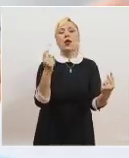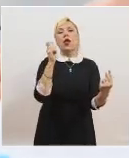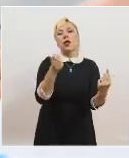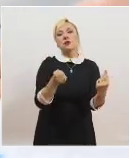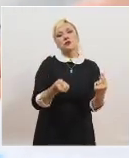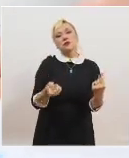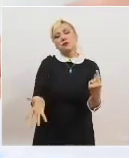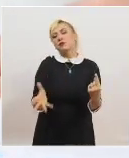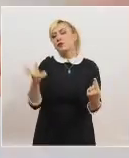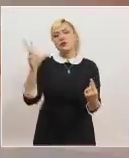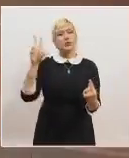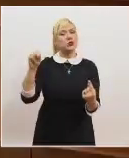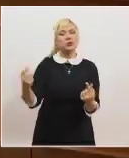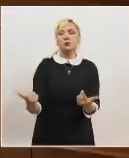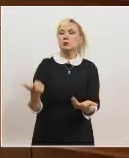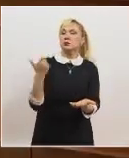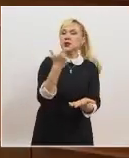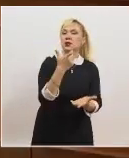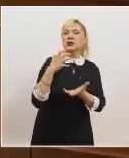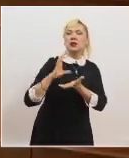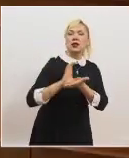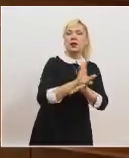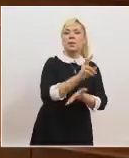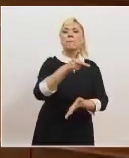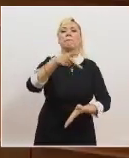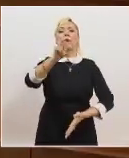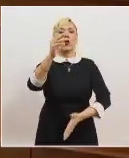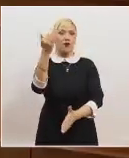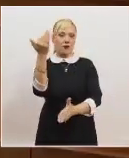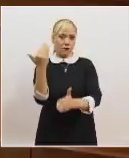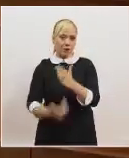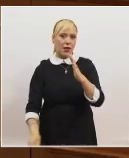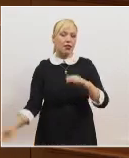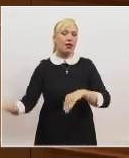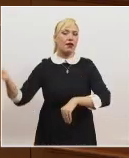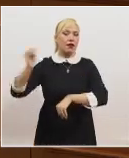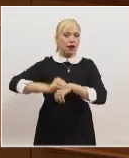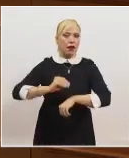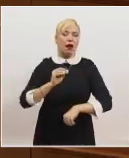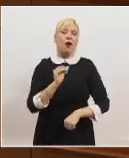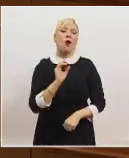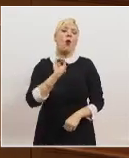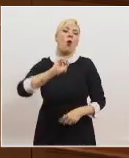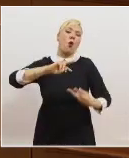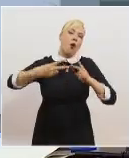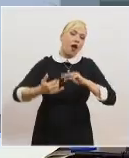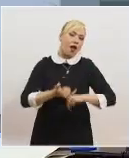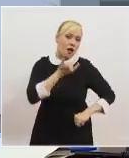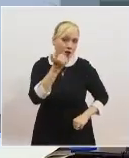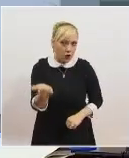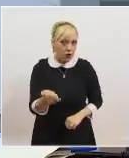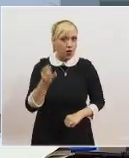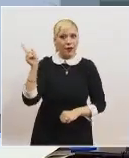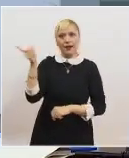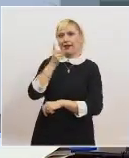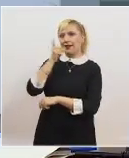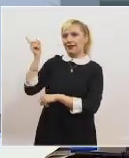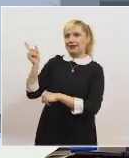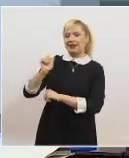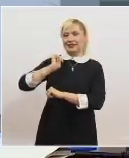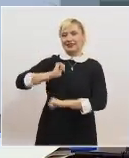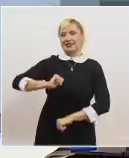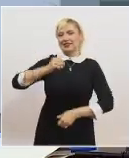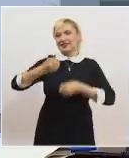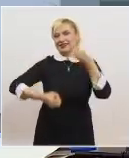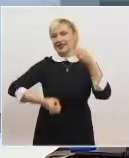como laudo incongruente. Así lo precisó la jueza Olga Arellano Estrada, adscrita al Tribunal Laboral de Asuntos